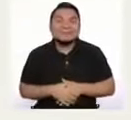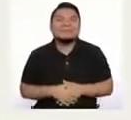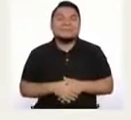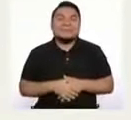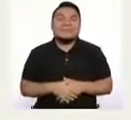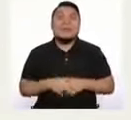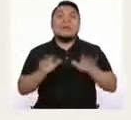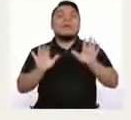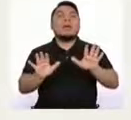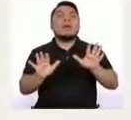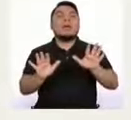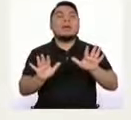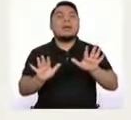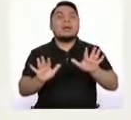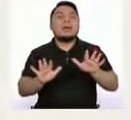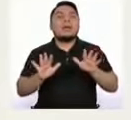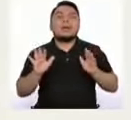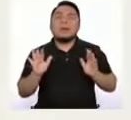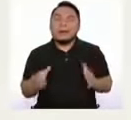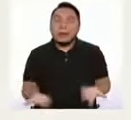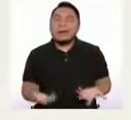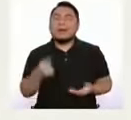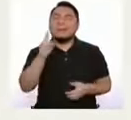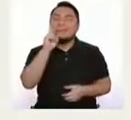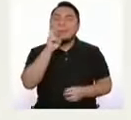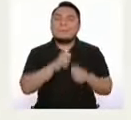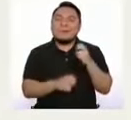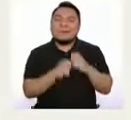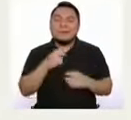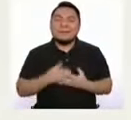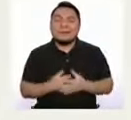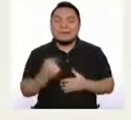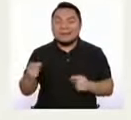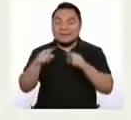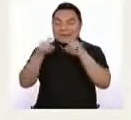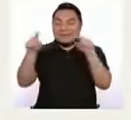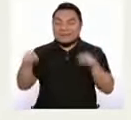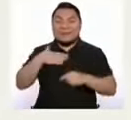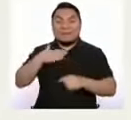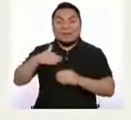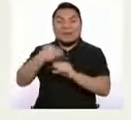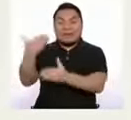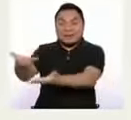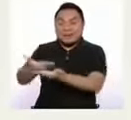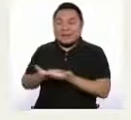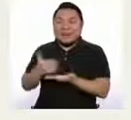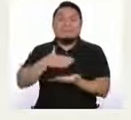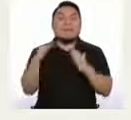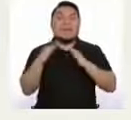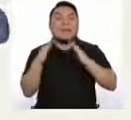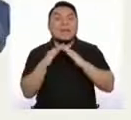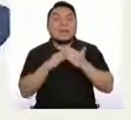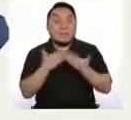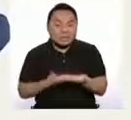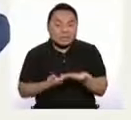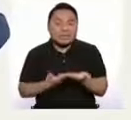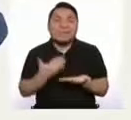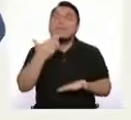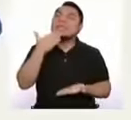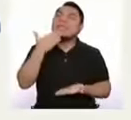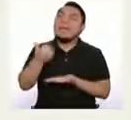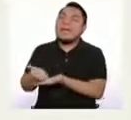¡Ay! Pero tenemos un problema. El mapa que me enviaron es de mi casa. ¿Quién podrá